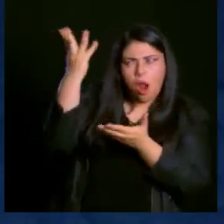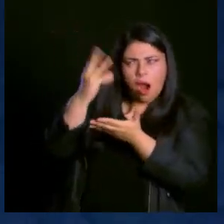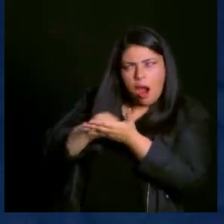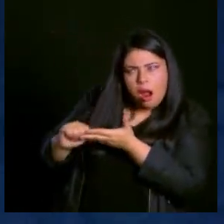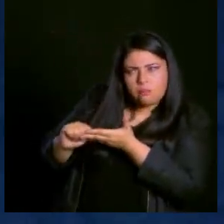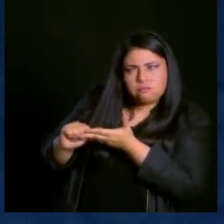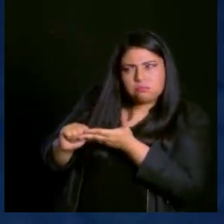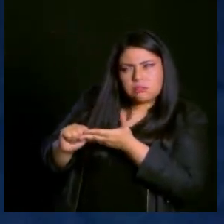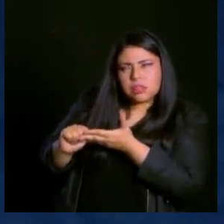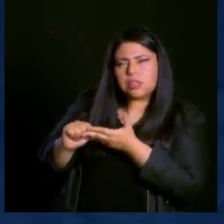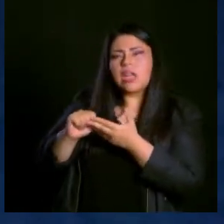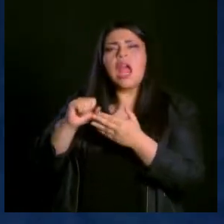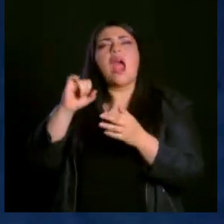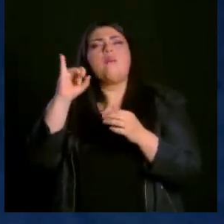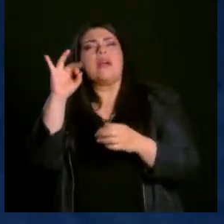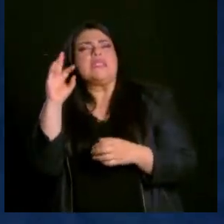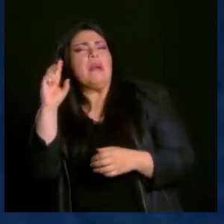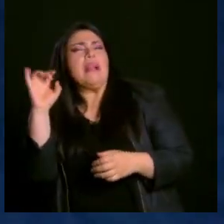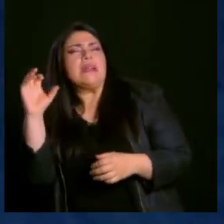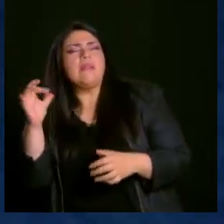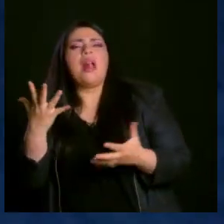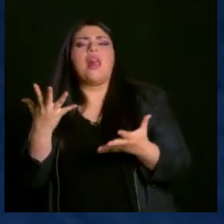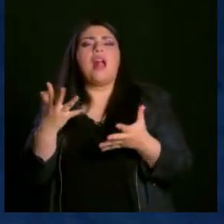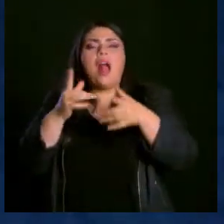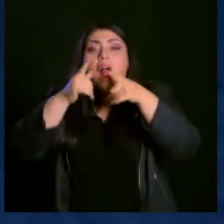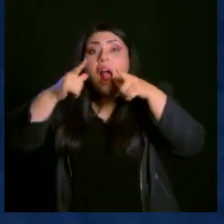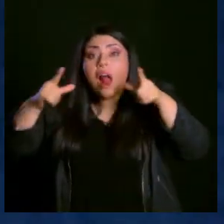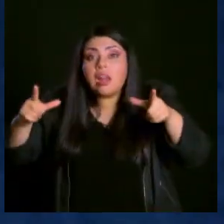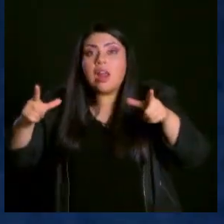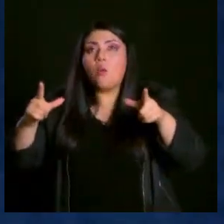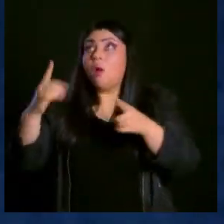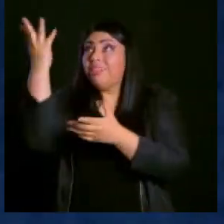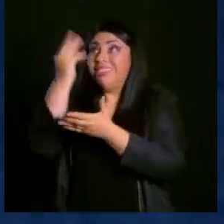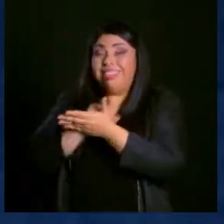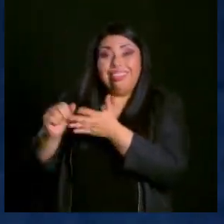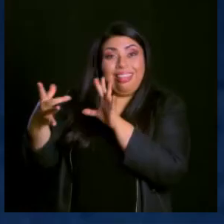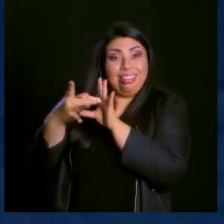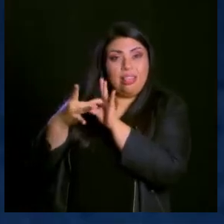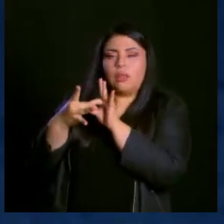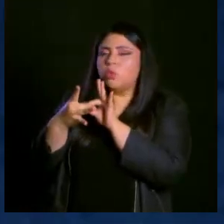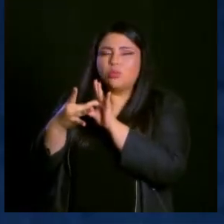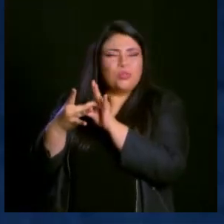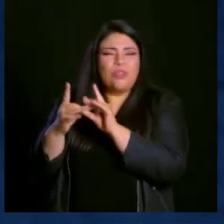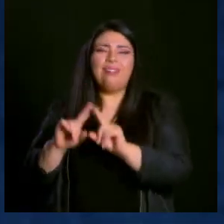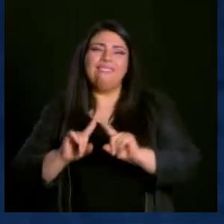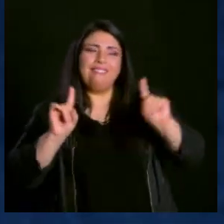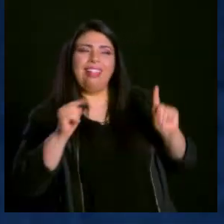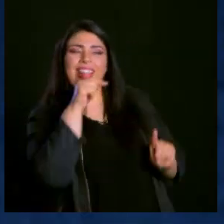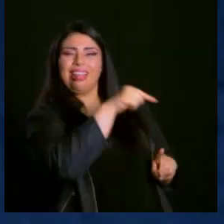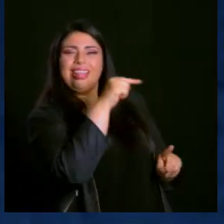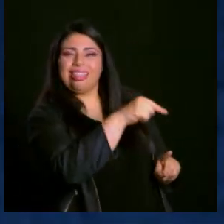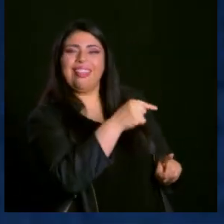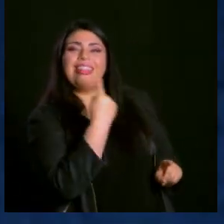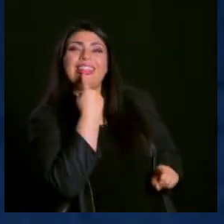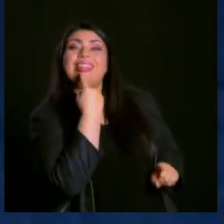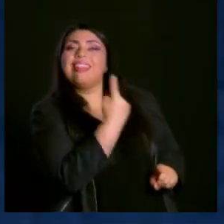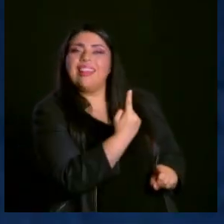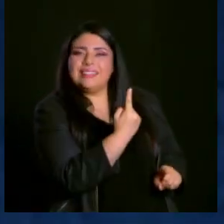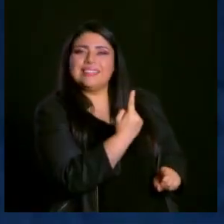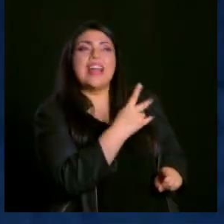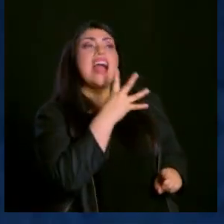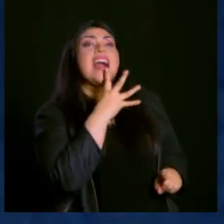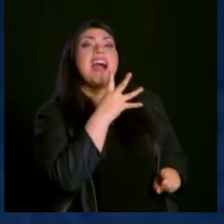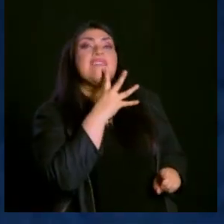espíritu santo de short o la manasecreta de hablar de orar por el espíritu pero en este caso no Mira